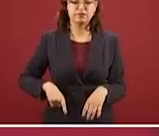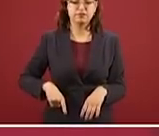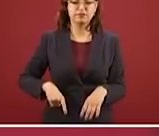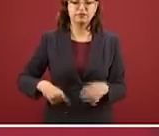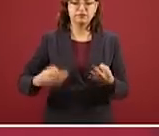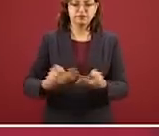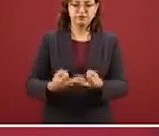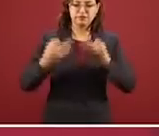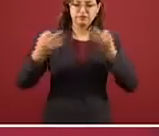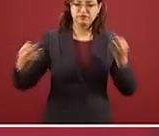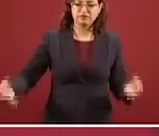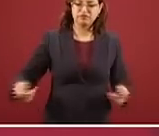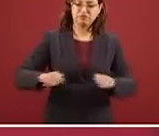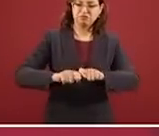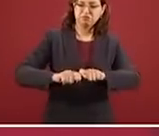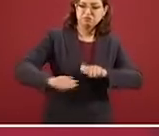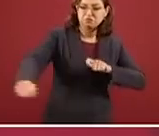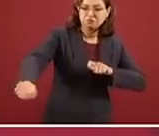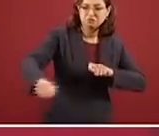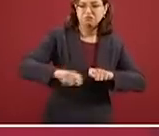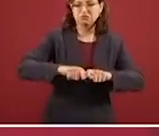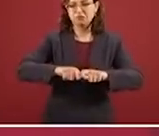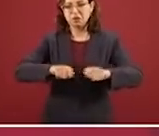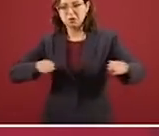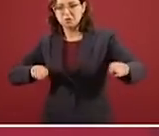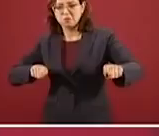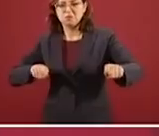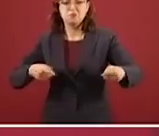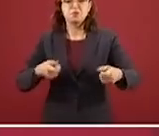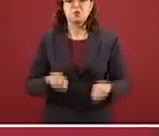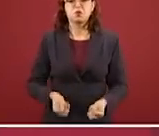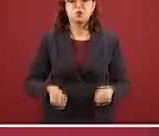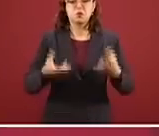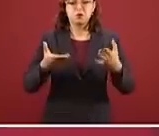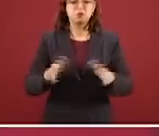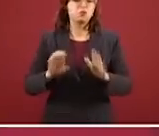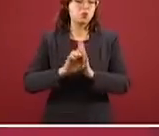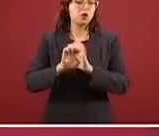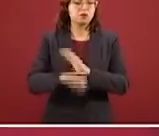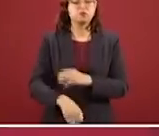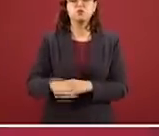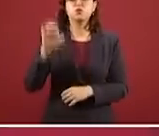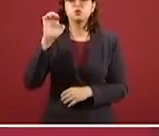la superficie, en el caso, por ejemplo, de Chihuahua,